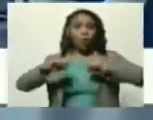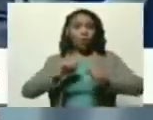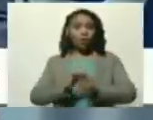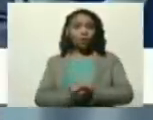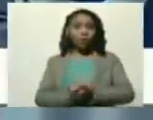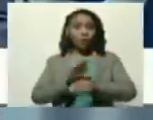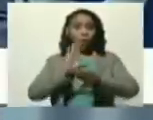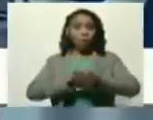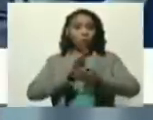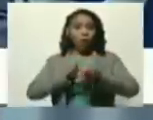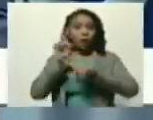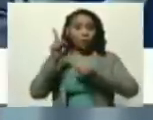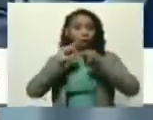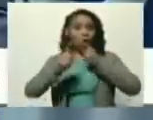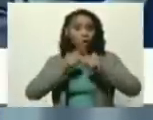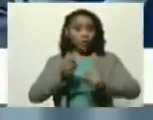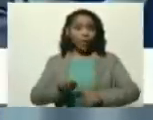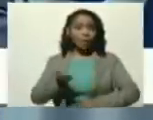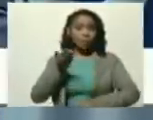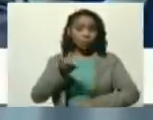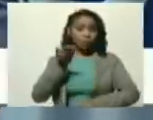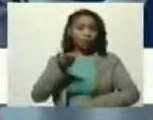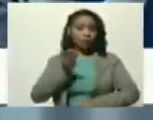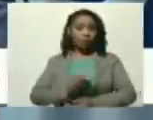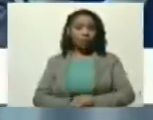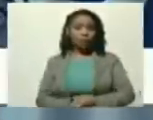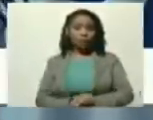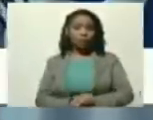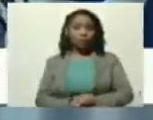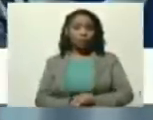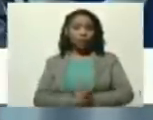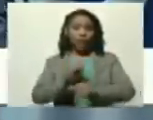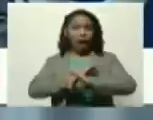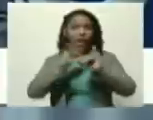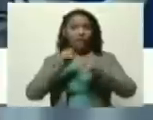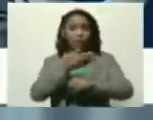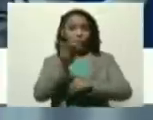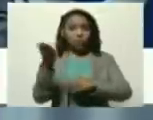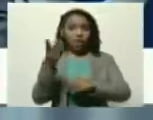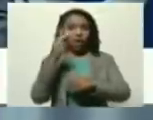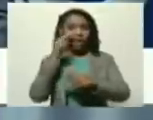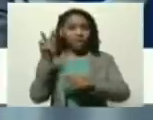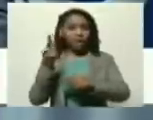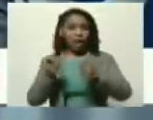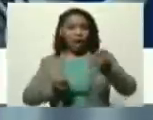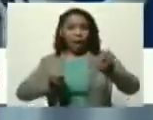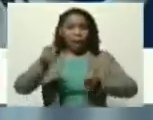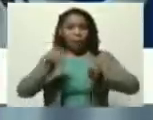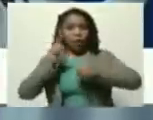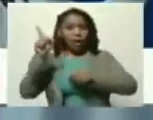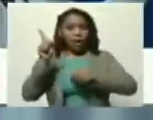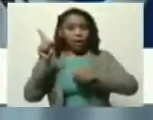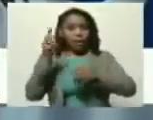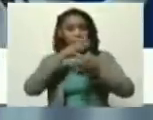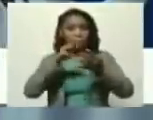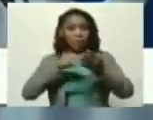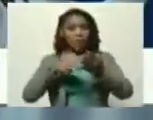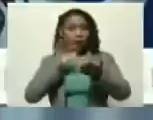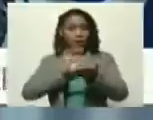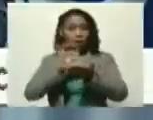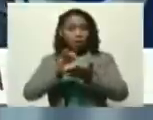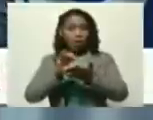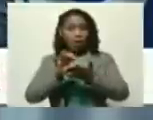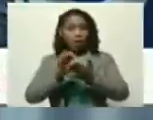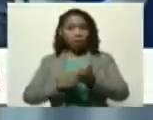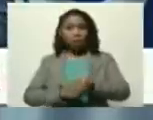porque eso son cosas muy puntuales. Al final, ustedes ven gandolas con ese tipo de material estratégico, sin guías